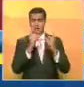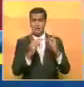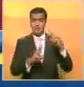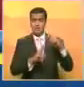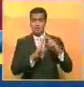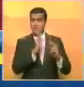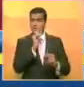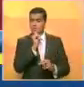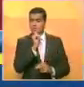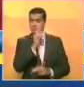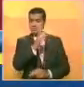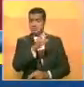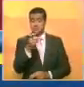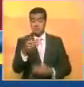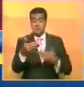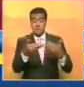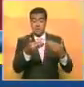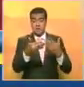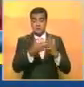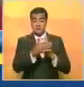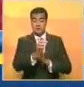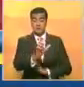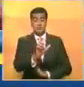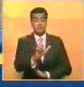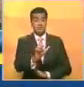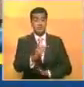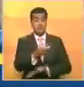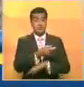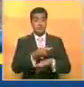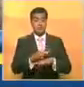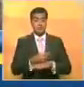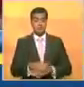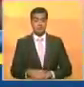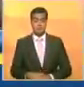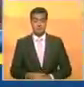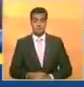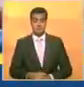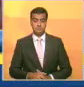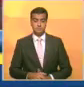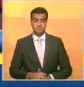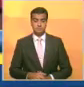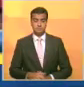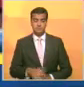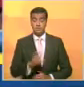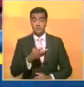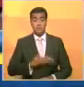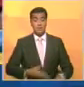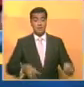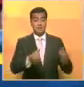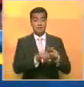no existen candidaturas paralelas del PSV a la gobernación. No puede haber